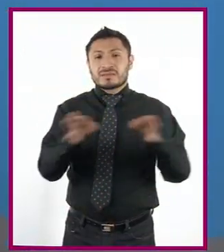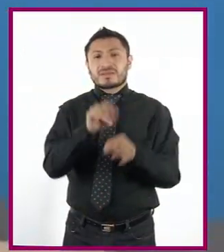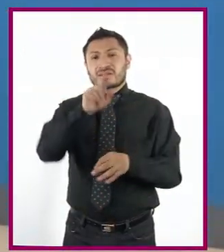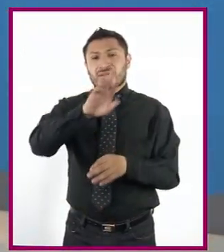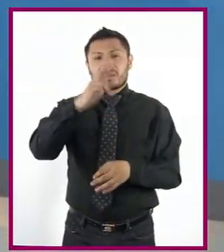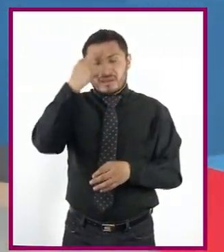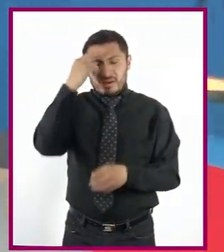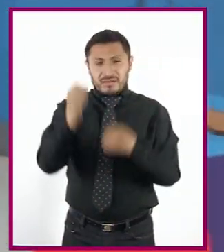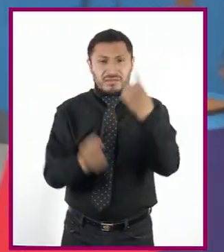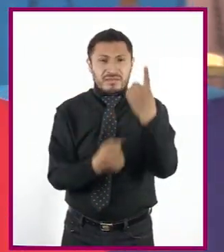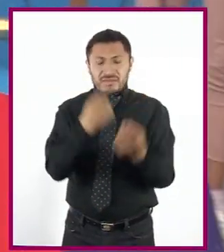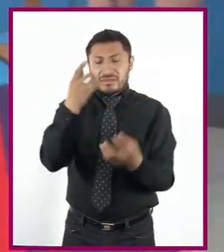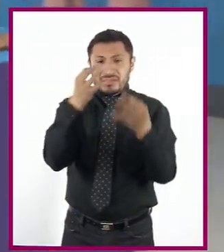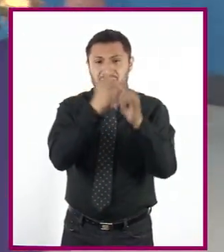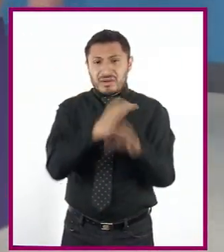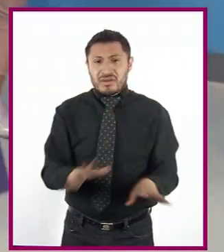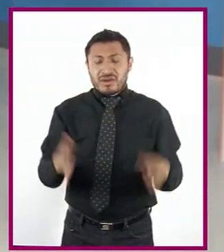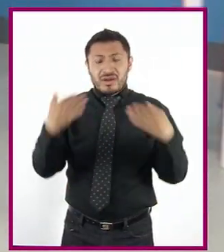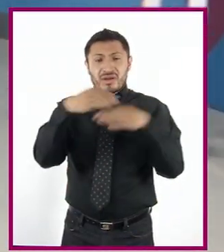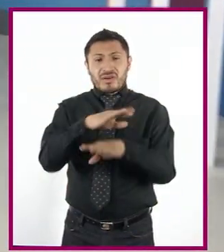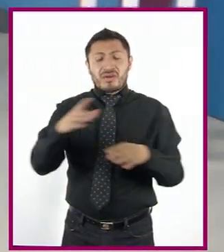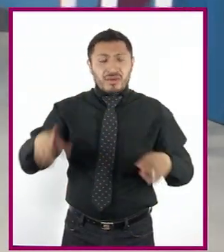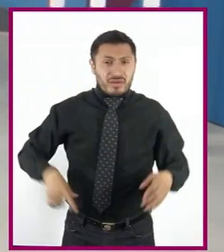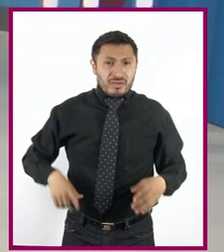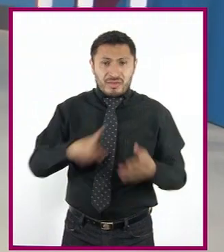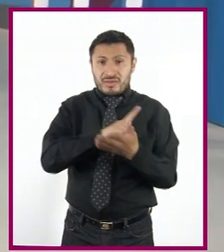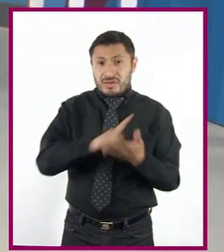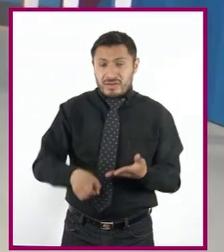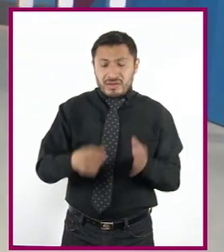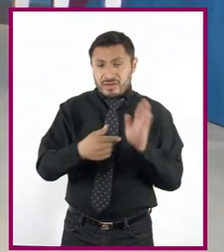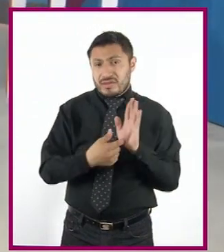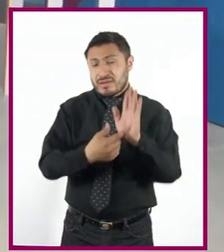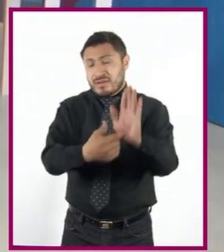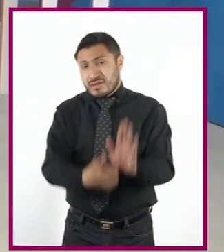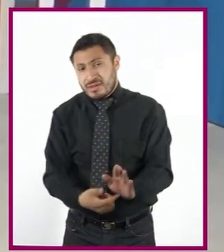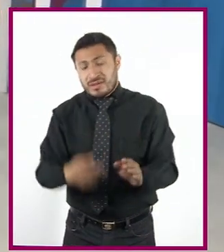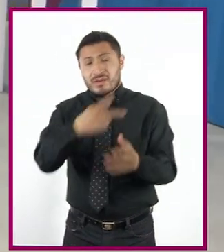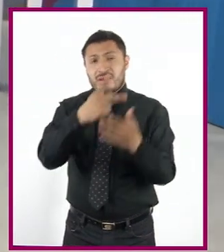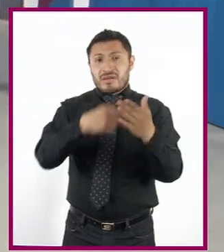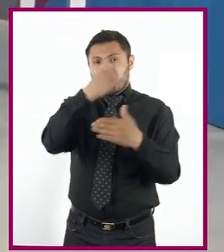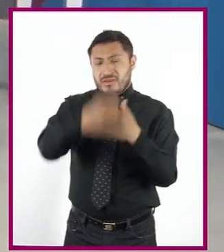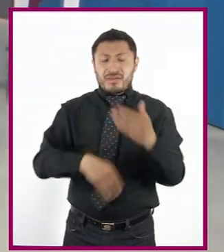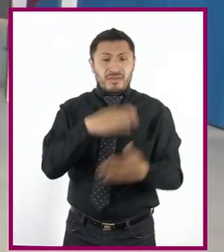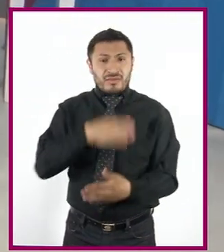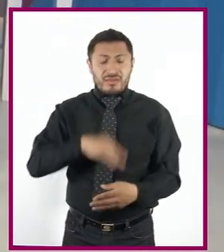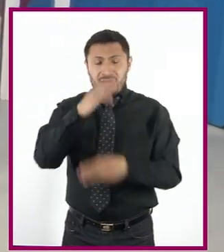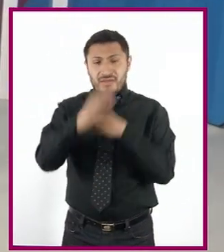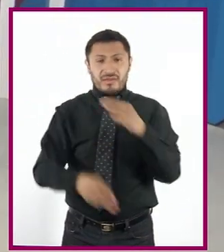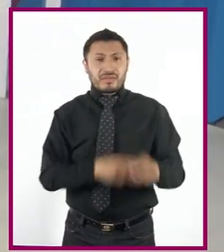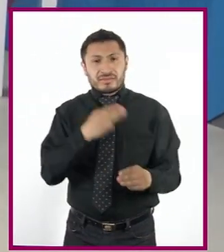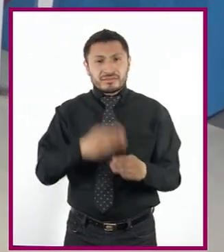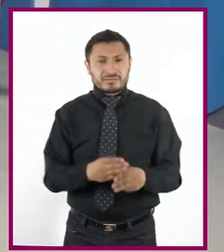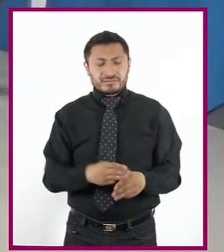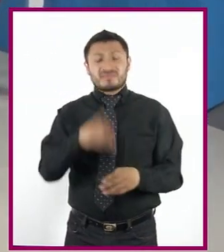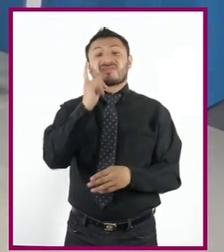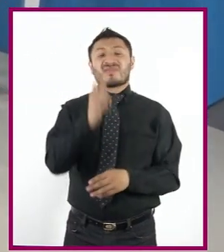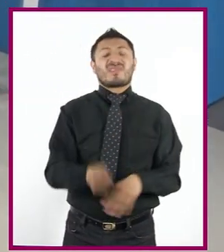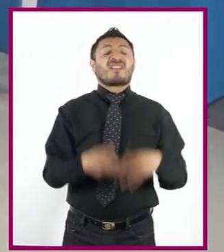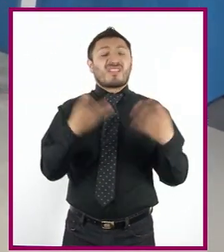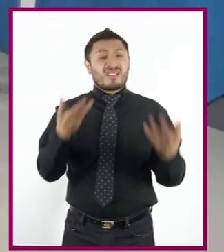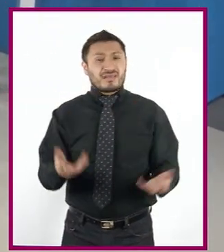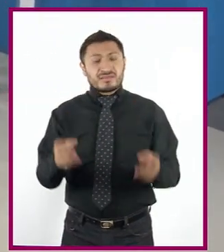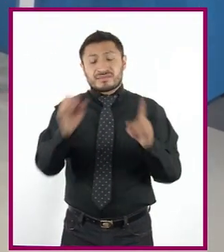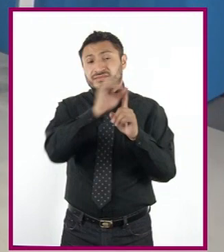mencionar algunos datos sobre el Estado de Derecho, presentados por el Proyecto de Justicia Mundial. Se trata de